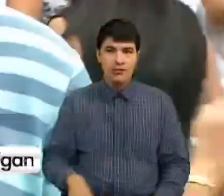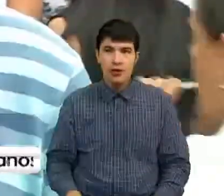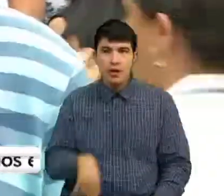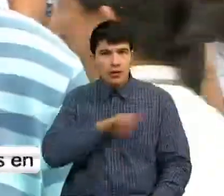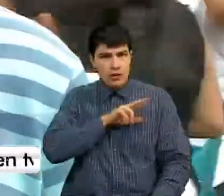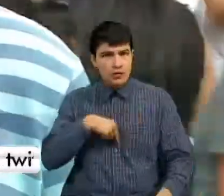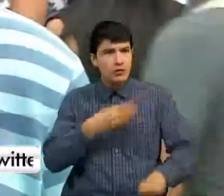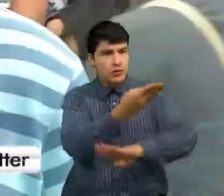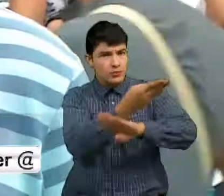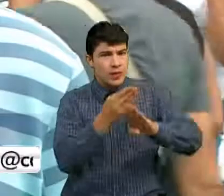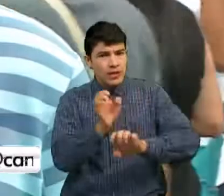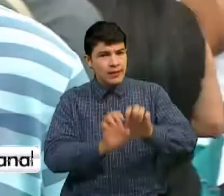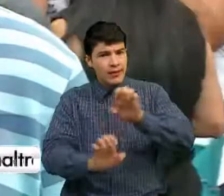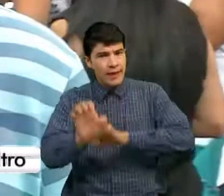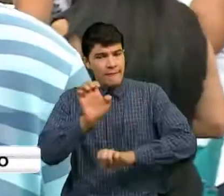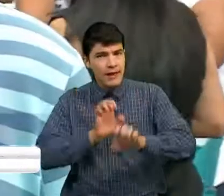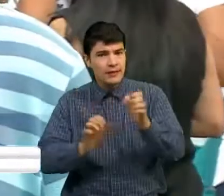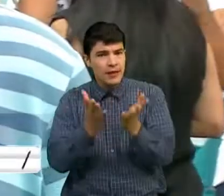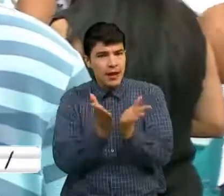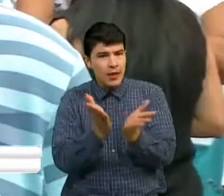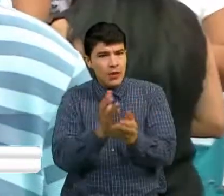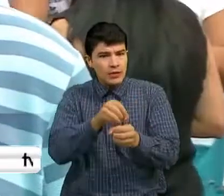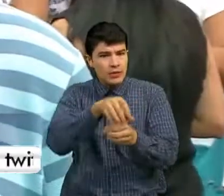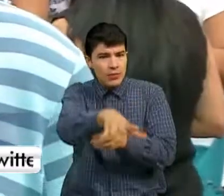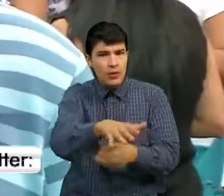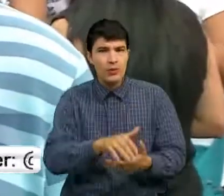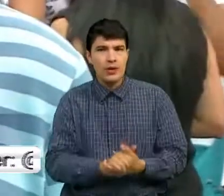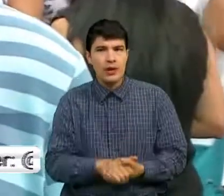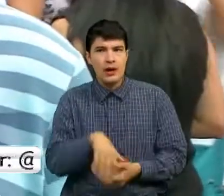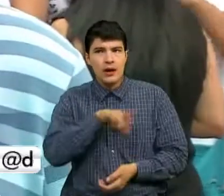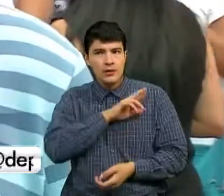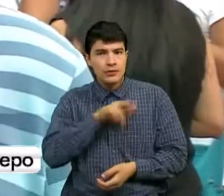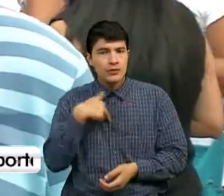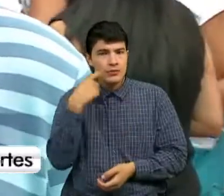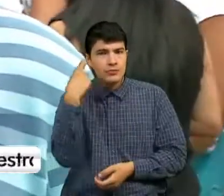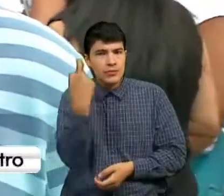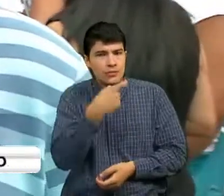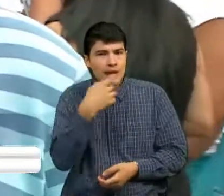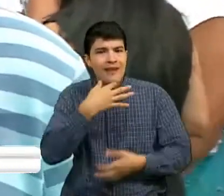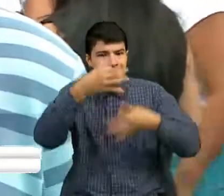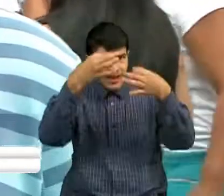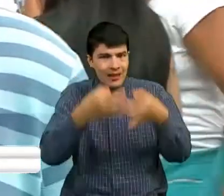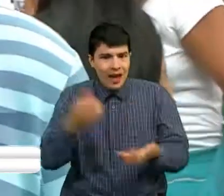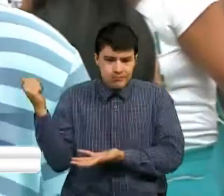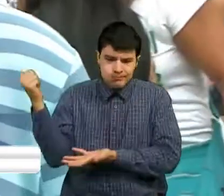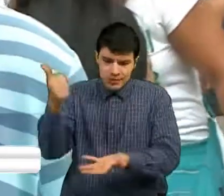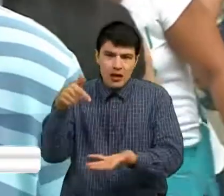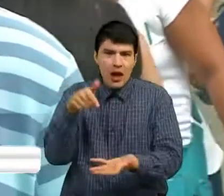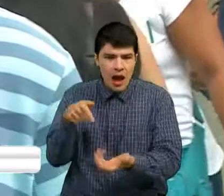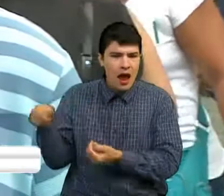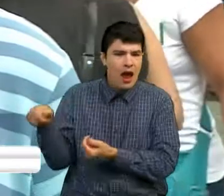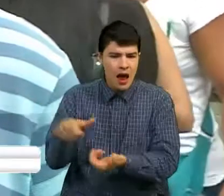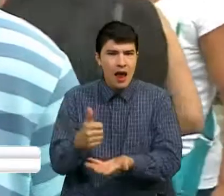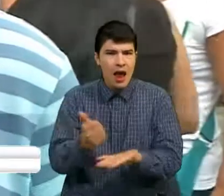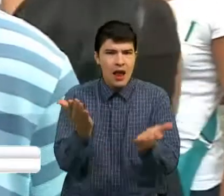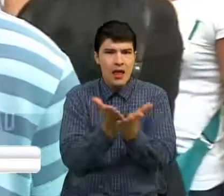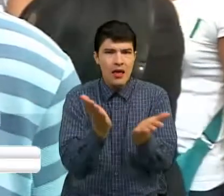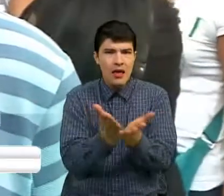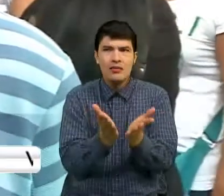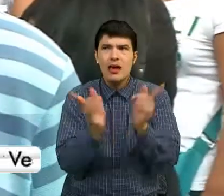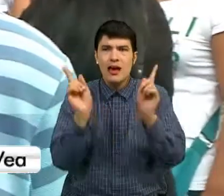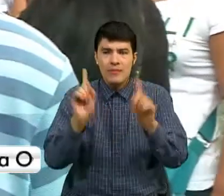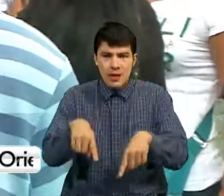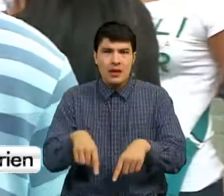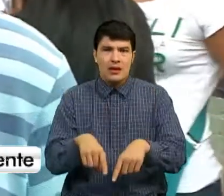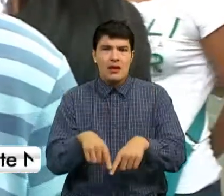pidiendo es una defensa de la educación pública. Estamos buscando que realmente se invierta en educación, que se amplíe lo del Producto